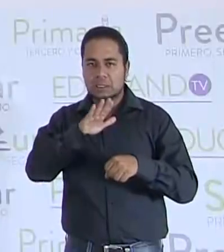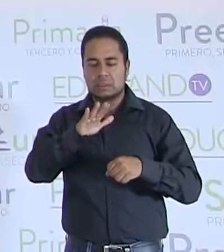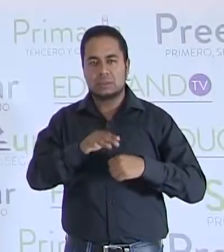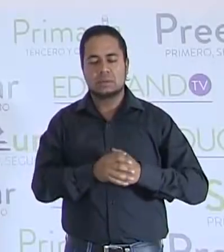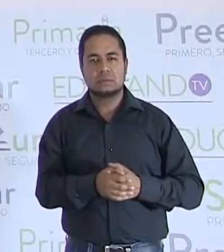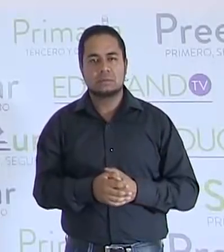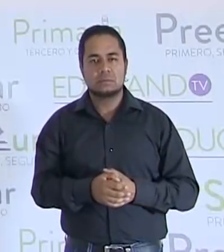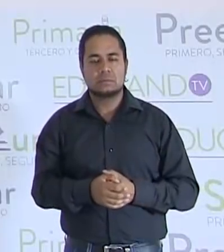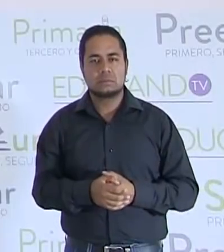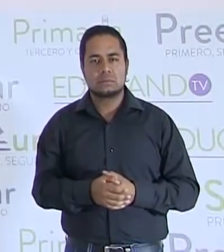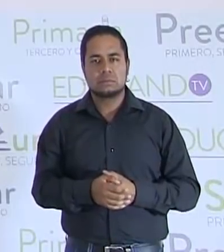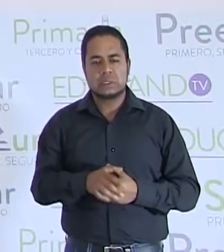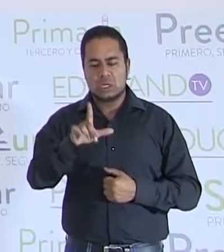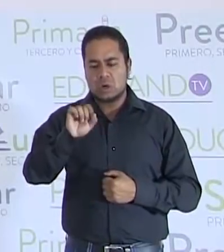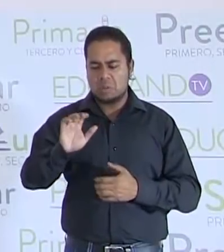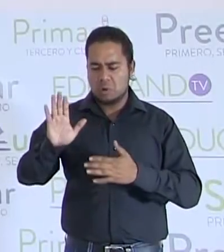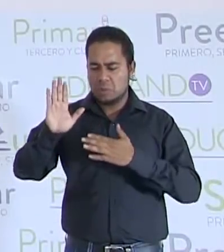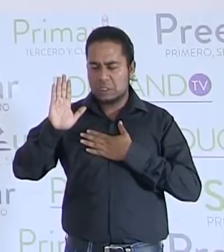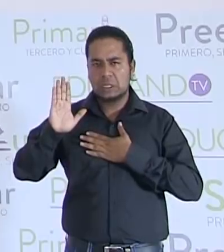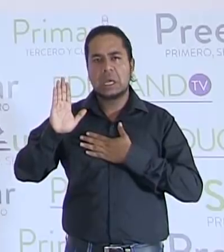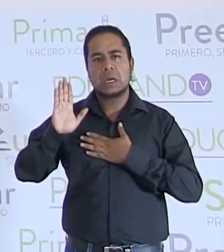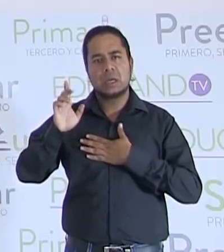Lo prometido es deuda.